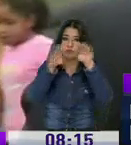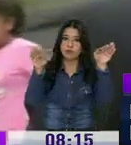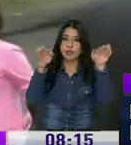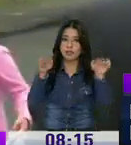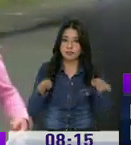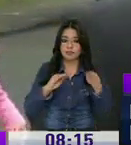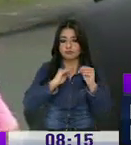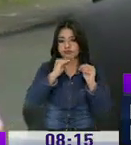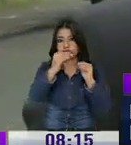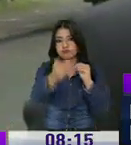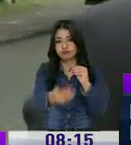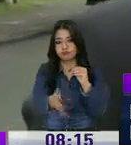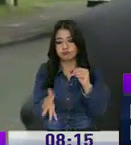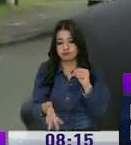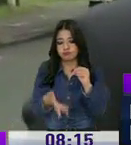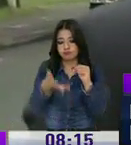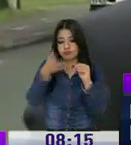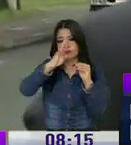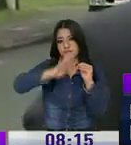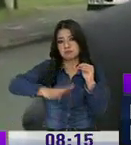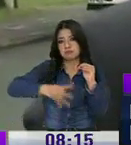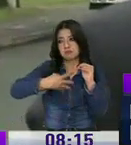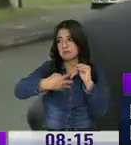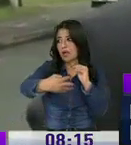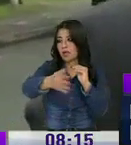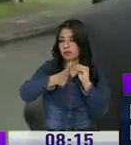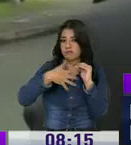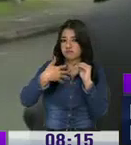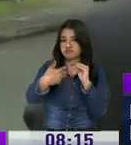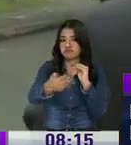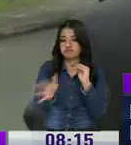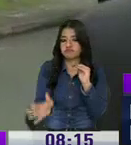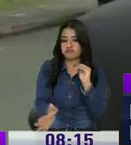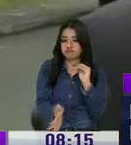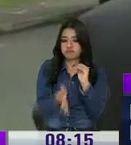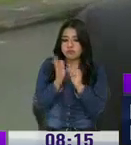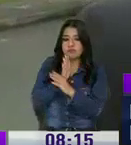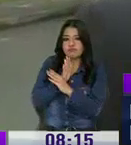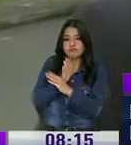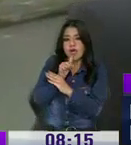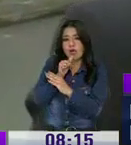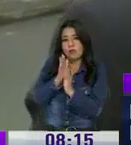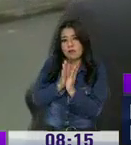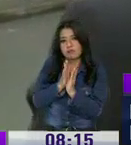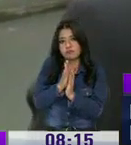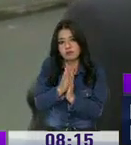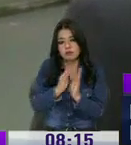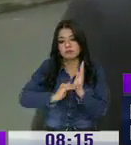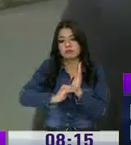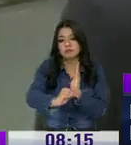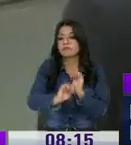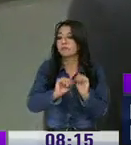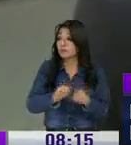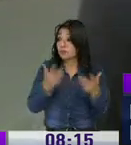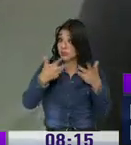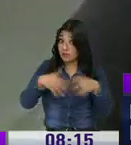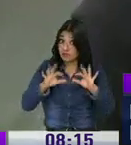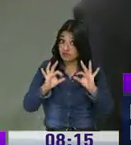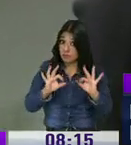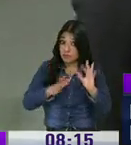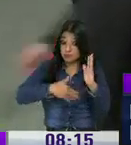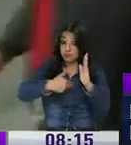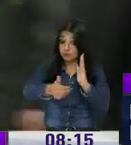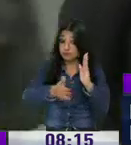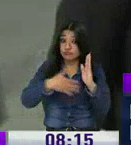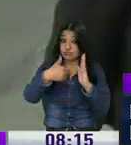hemos colocado la malla para impermeabilizar el área que se encuentra bajo la losa. Una vez de que se impermeabilice,